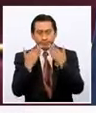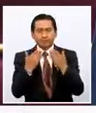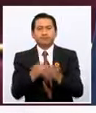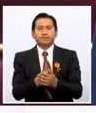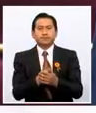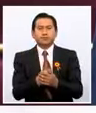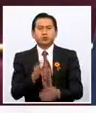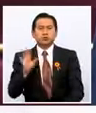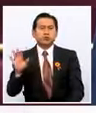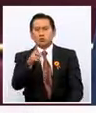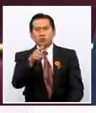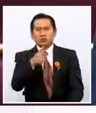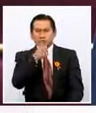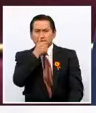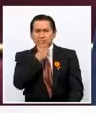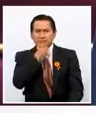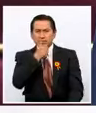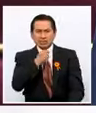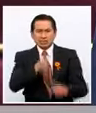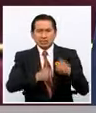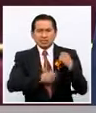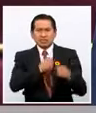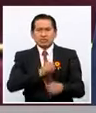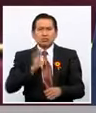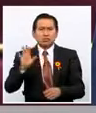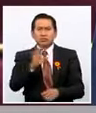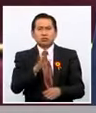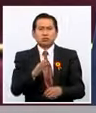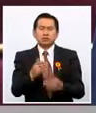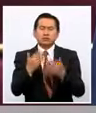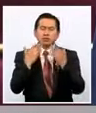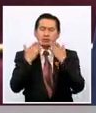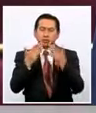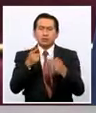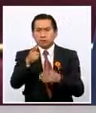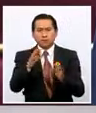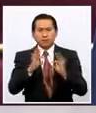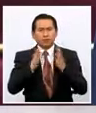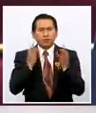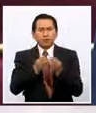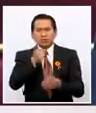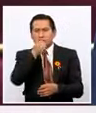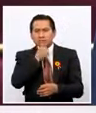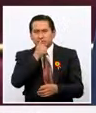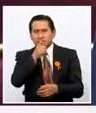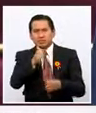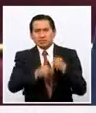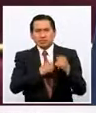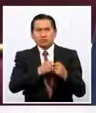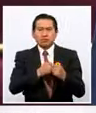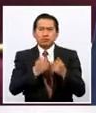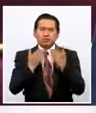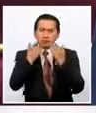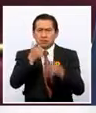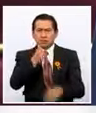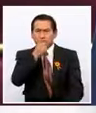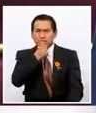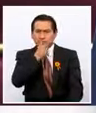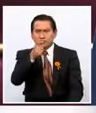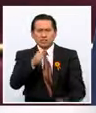sacrificio personal de la gente ese sacrificio familiar este sacrificio económico